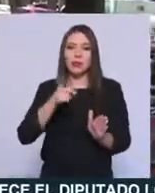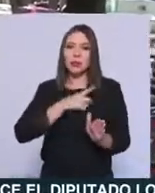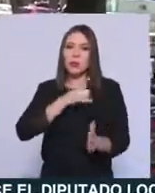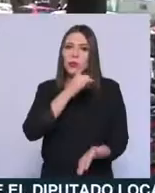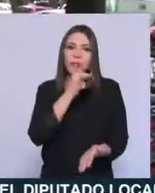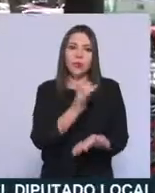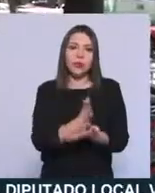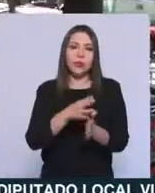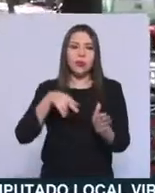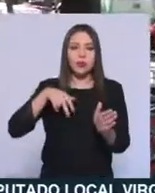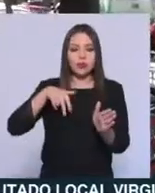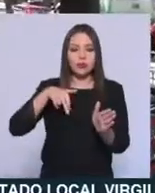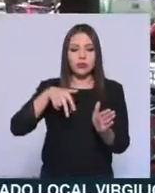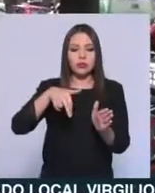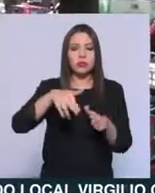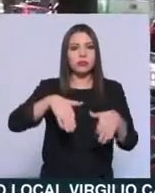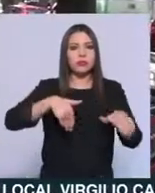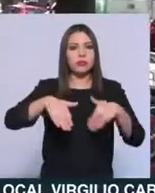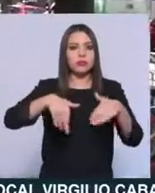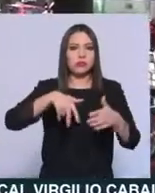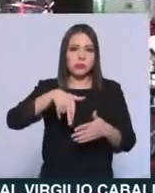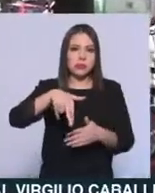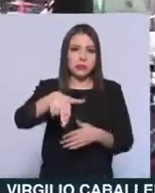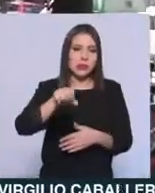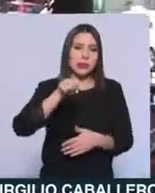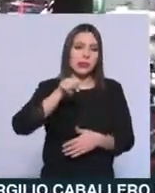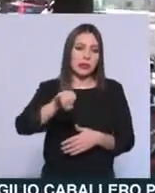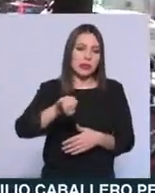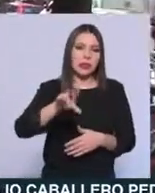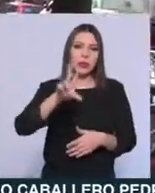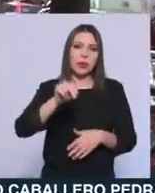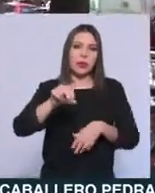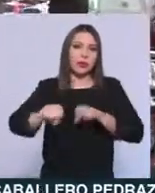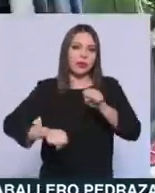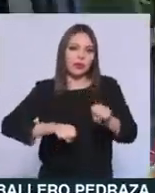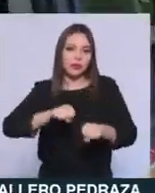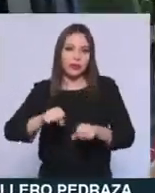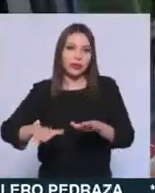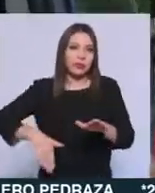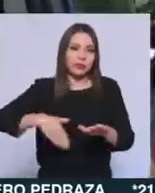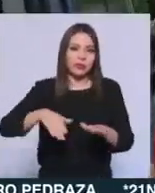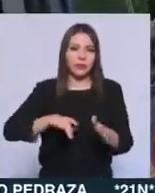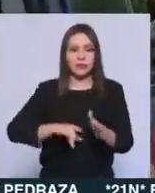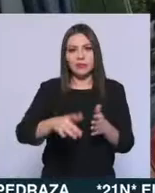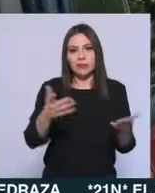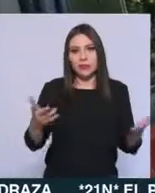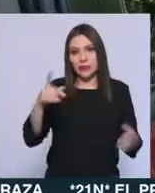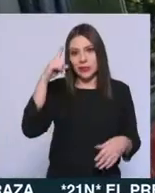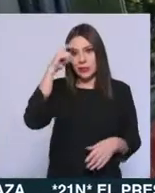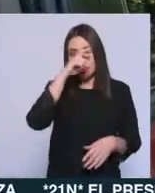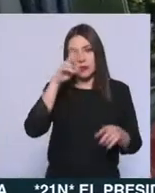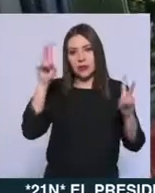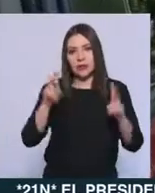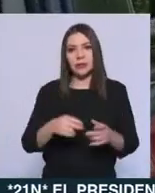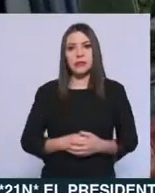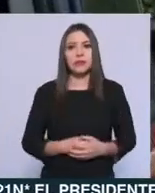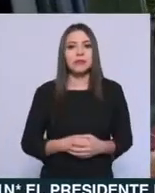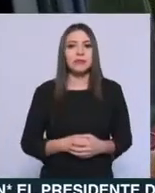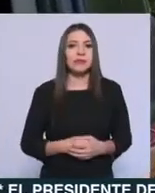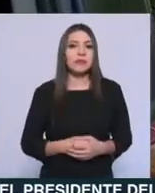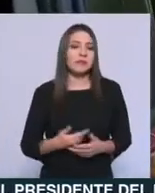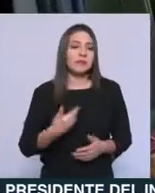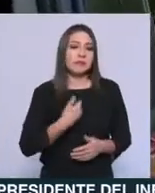deberían tener prioridad los peatones en la banqueta, entonces es como un tema complejo. No se me hace una buena opción, porque aquí